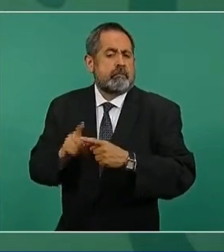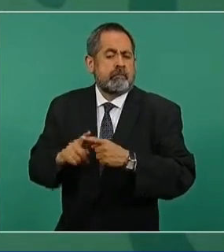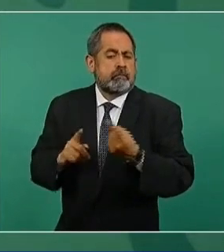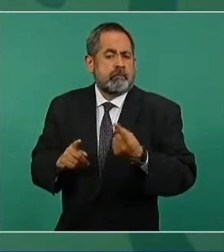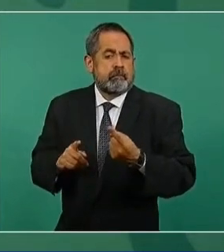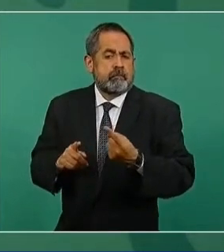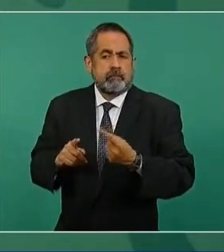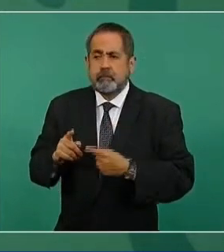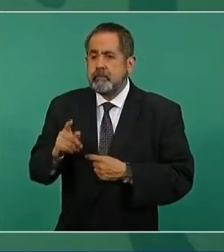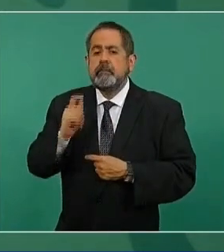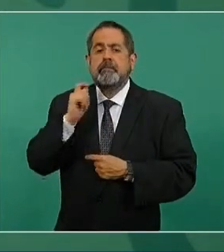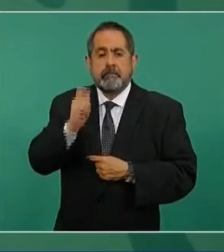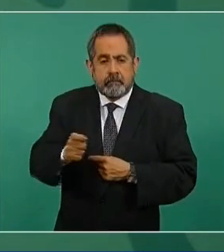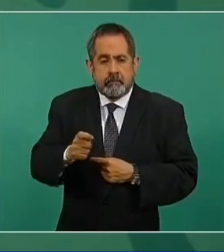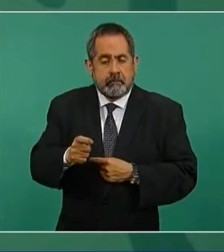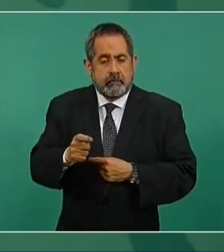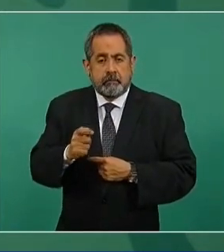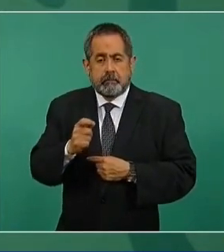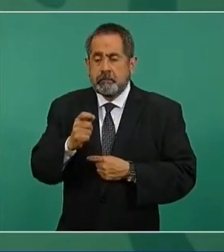la conservación